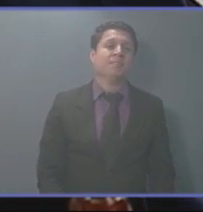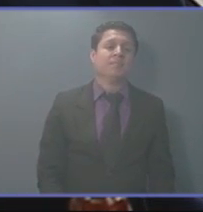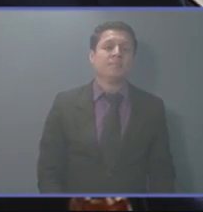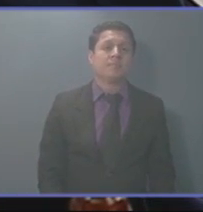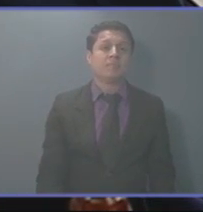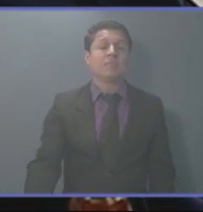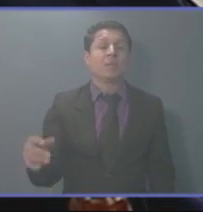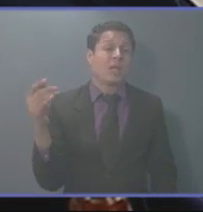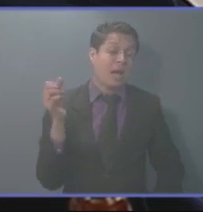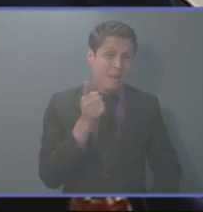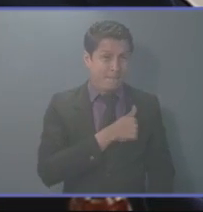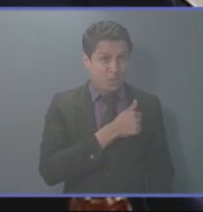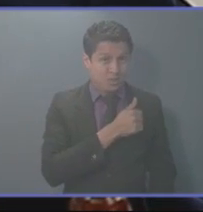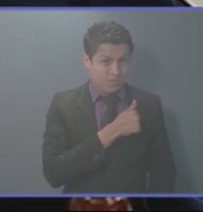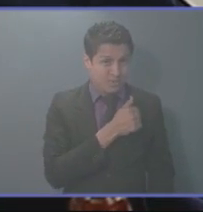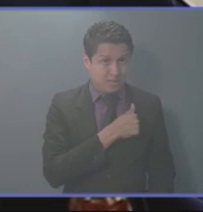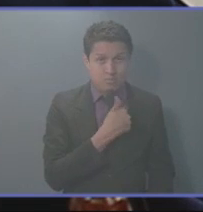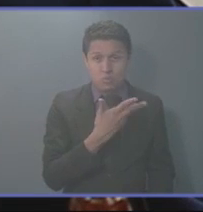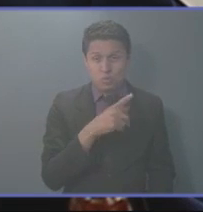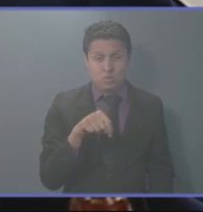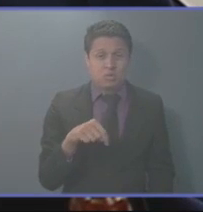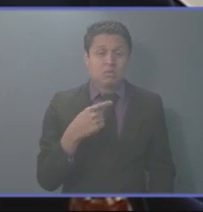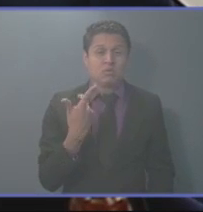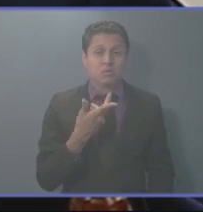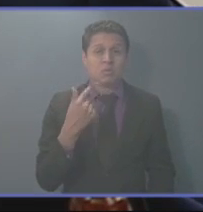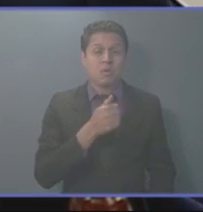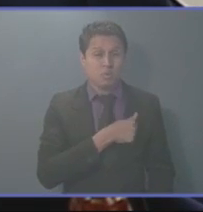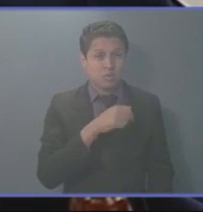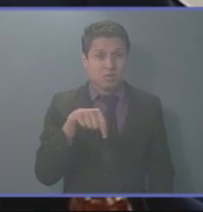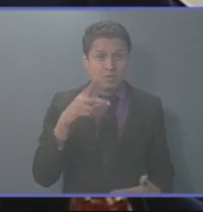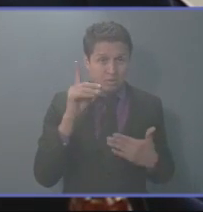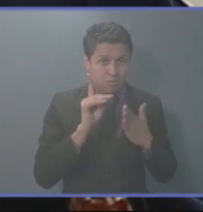Y es una gran responsabilidad que tenemos los legisladores.